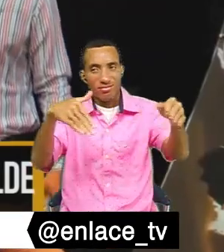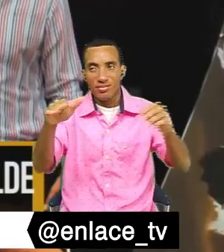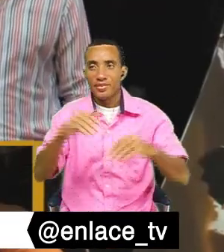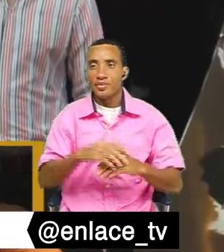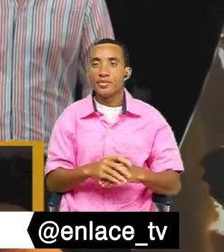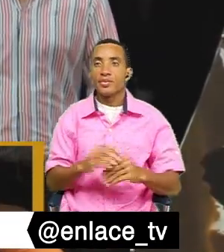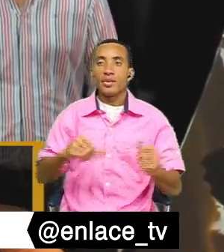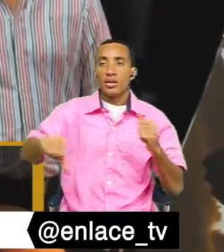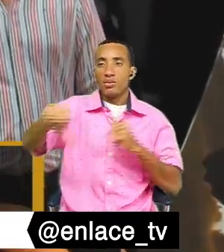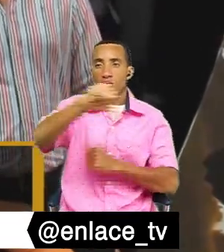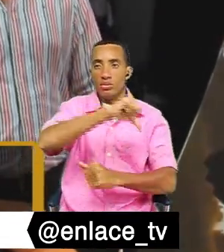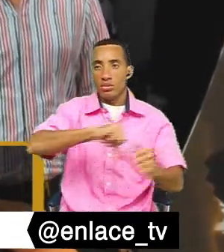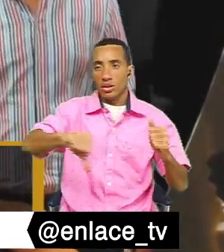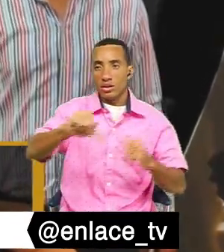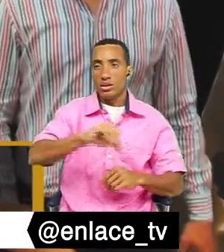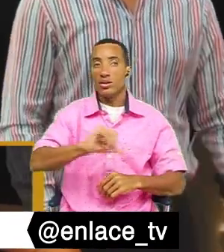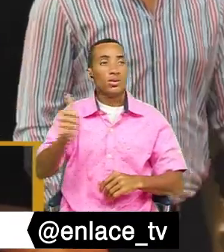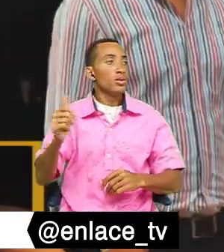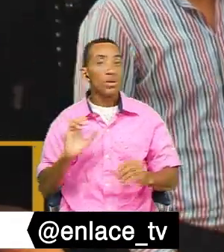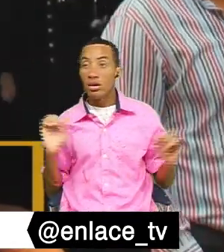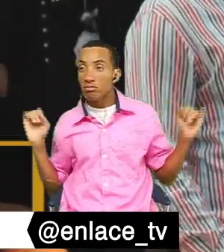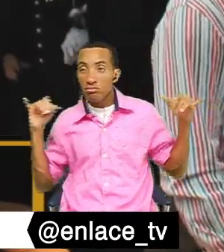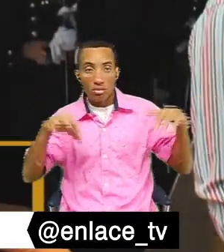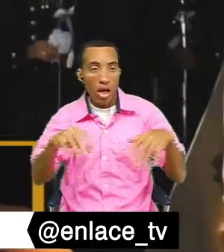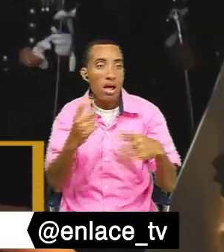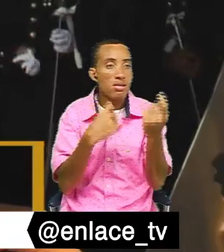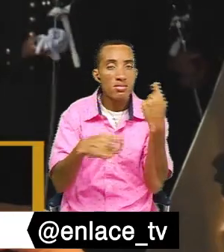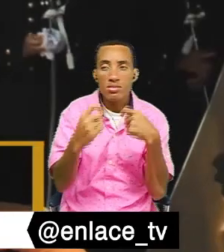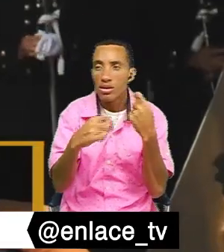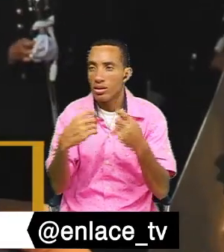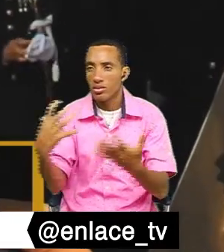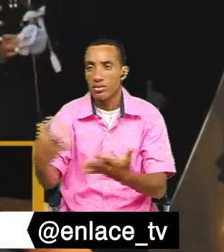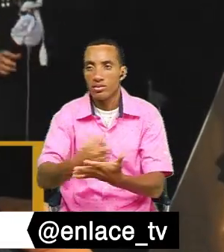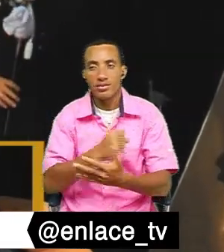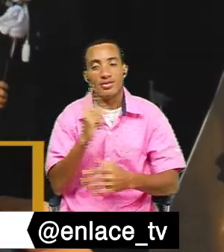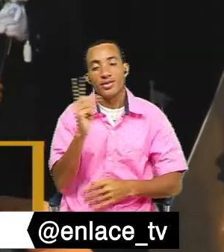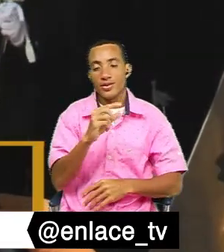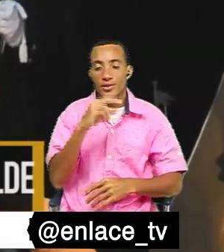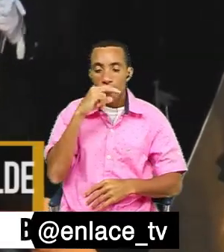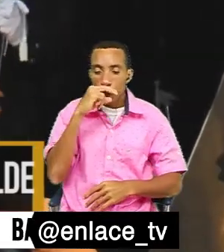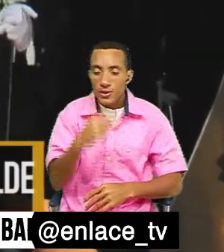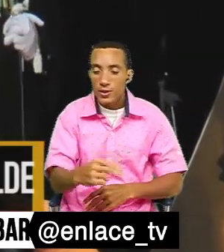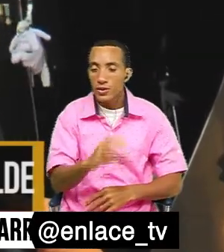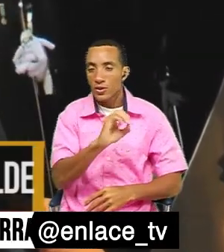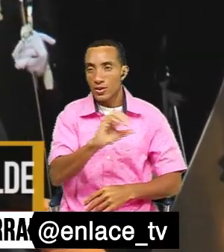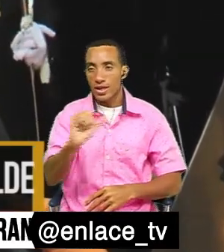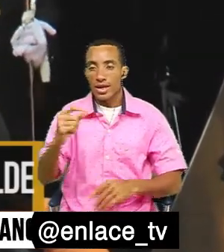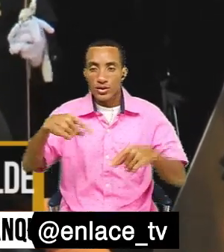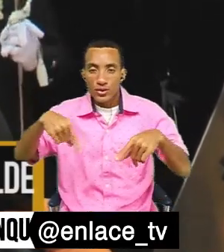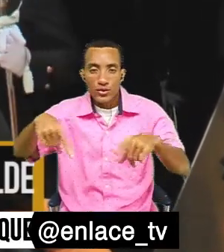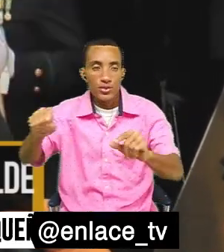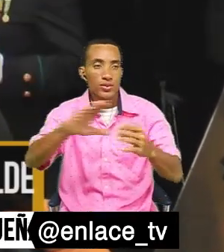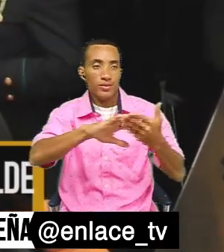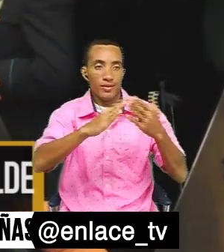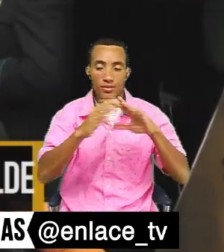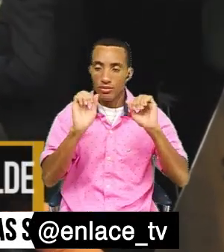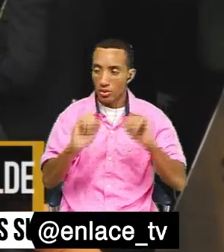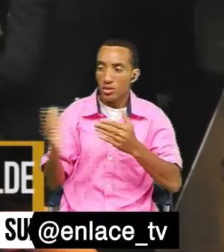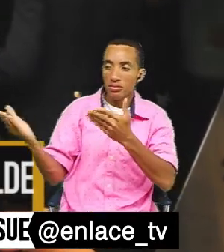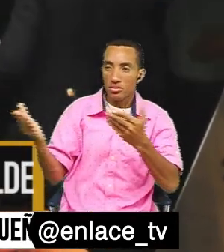parque para los vendedores ambulantes, va a ser un parque para los niños, la niña y para la comunidad de nuestra ciudad. Hoy es un